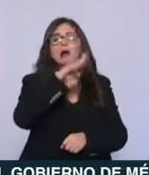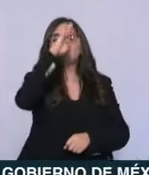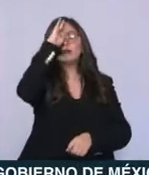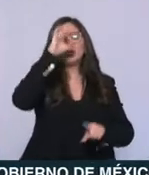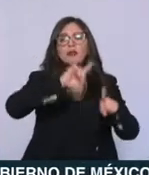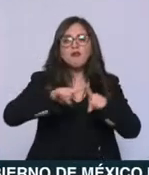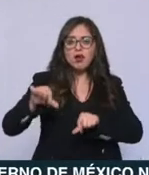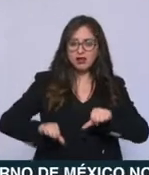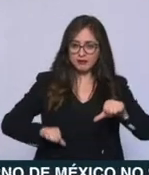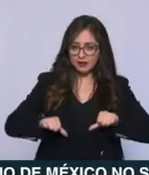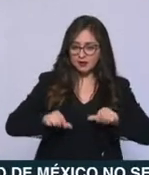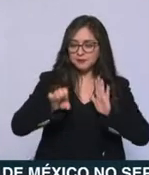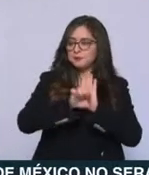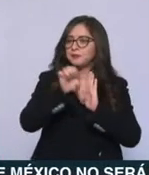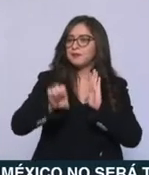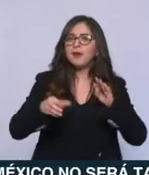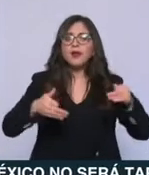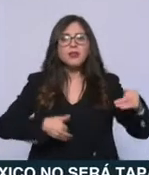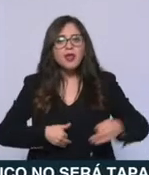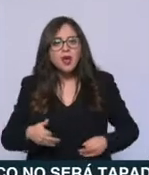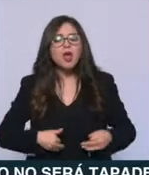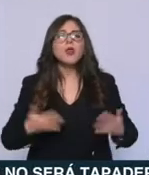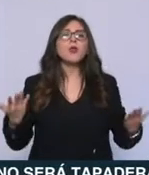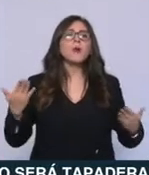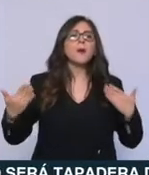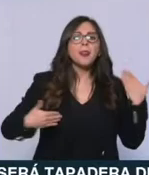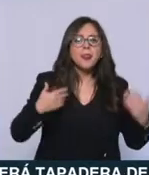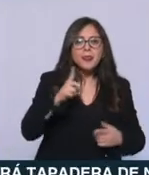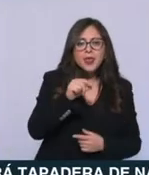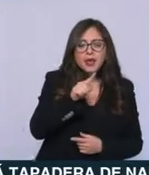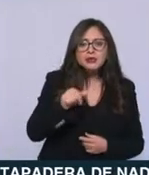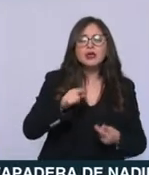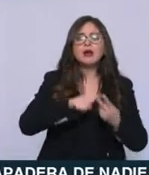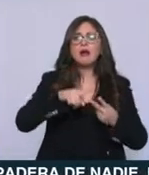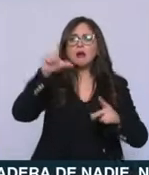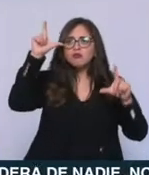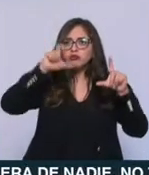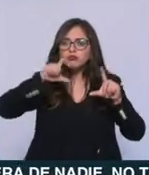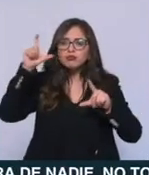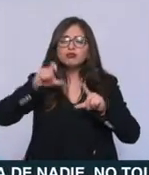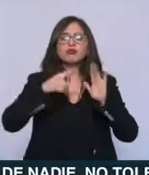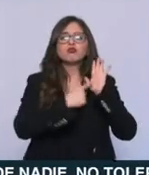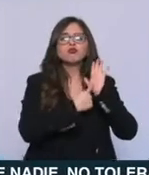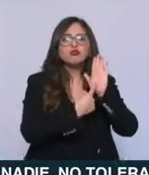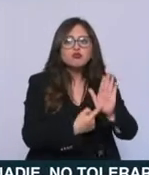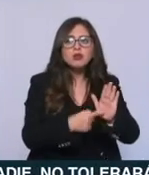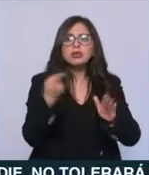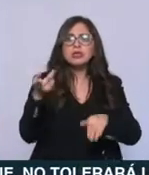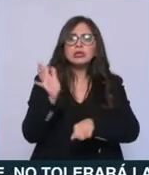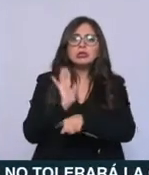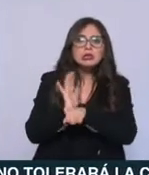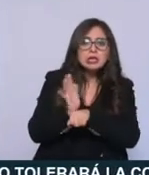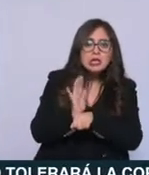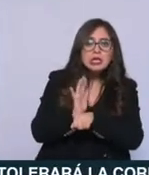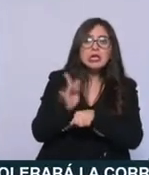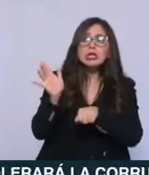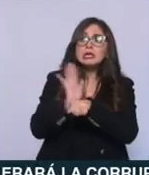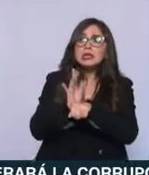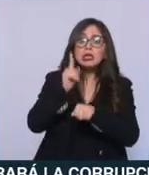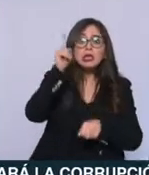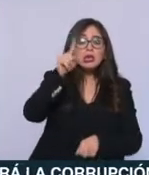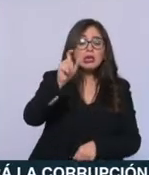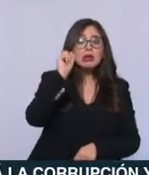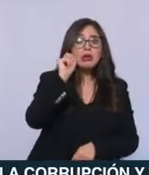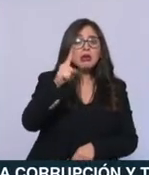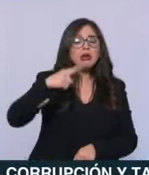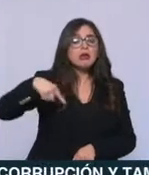Va a haber teatro, va a haber danza, va a haber exposiciones de fotografía, va a haber cine en el Congreso, en las butacas del